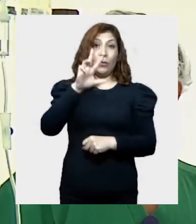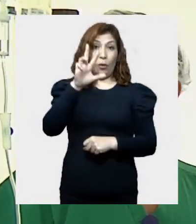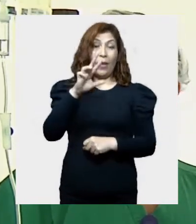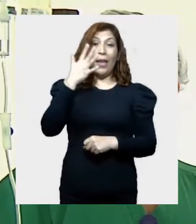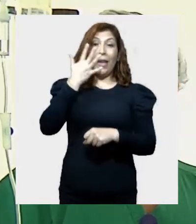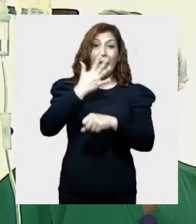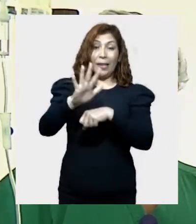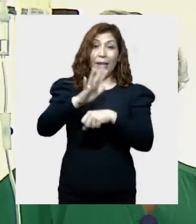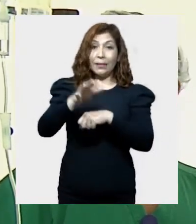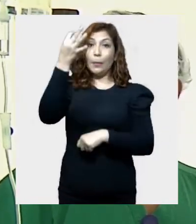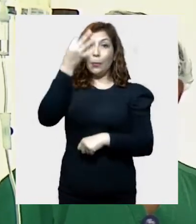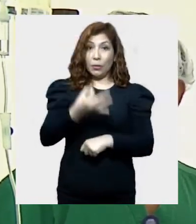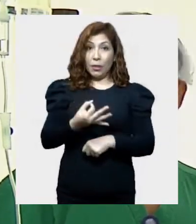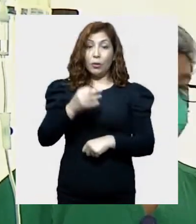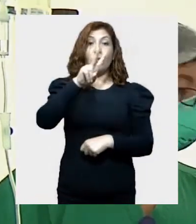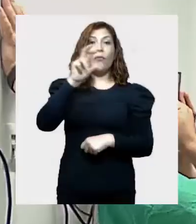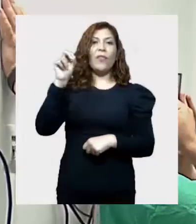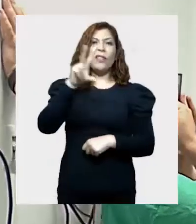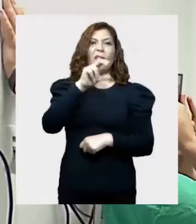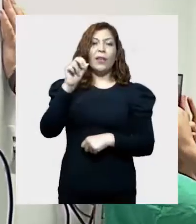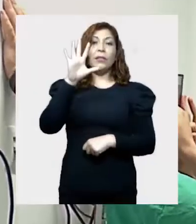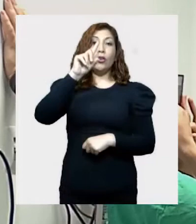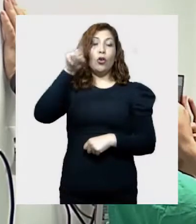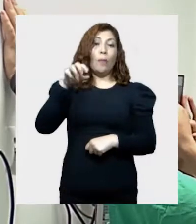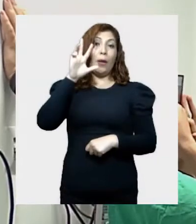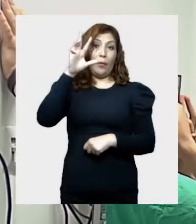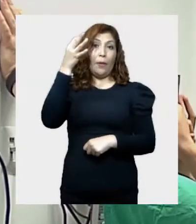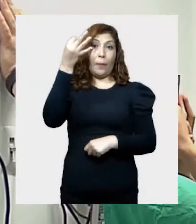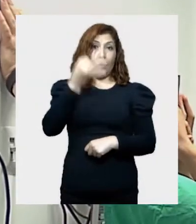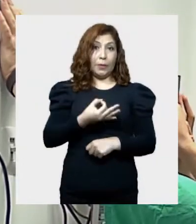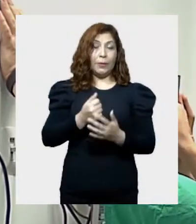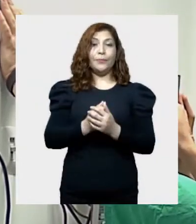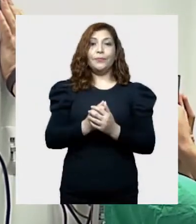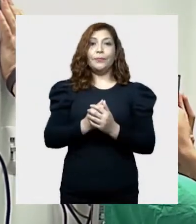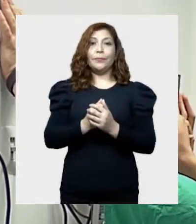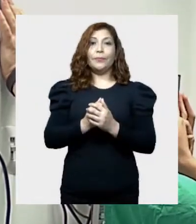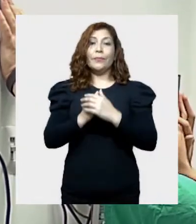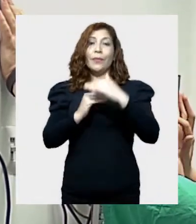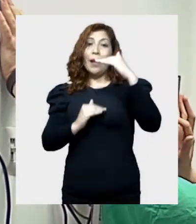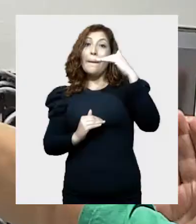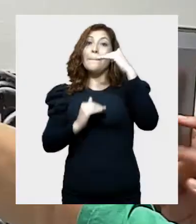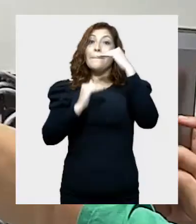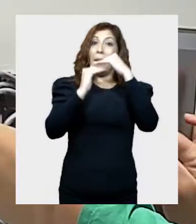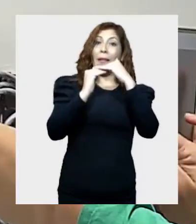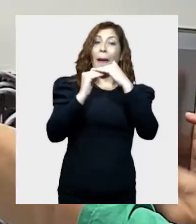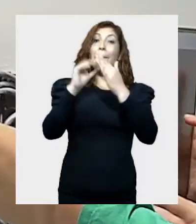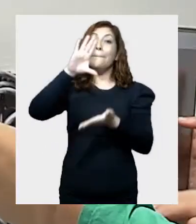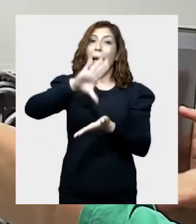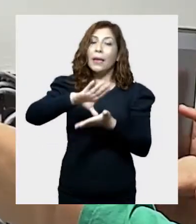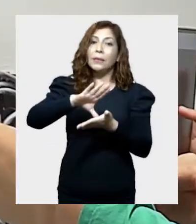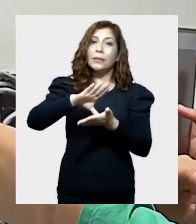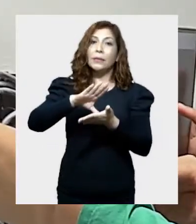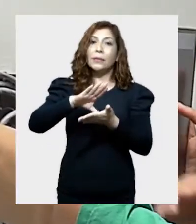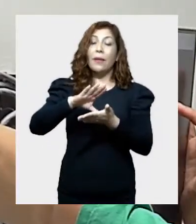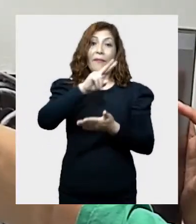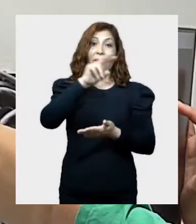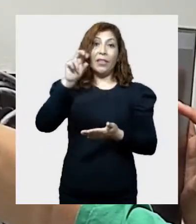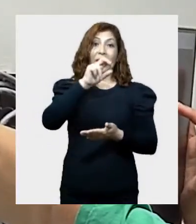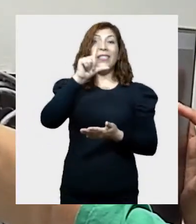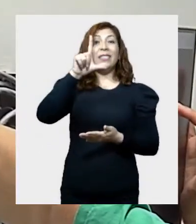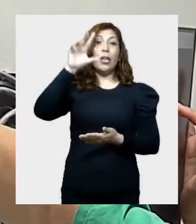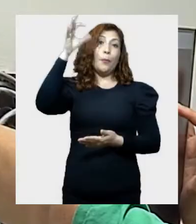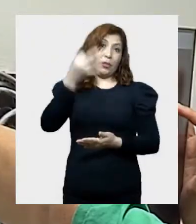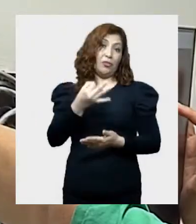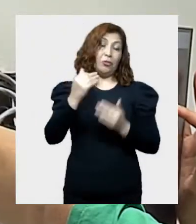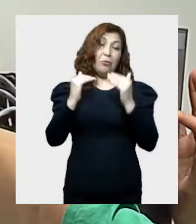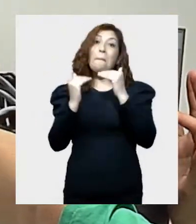fue de un 15% y en el 2020 un 5,9%. La meta país para el 2020 fue del 7%. Esto es una